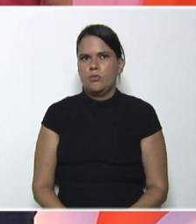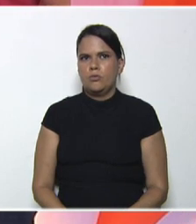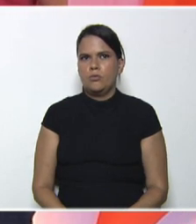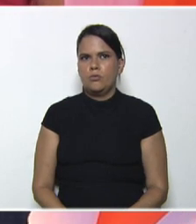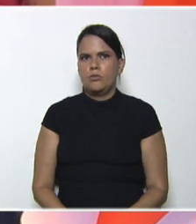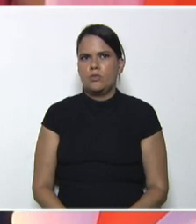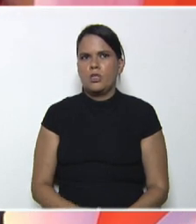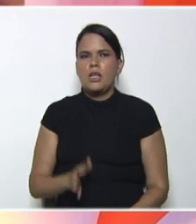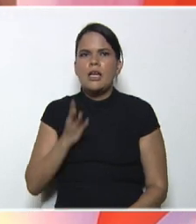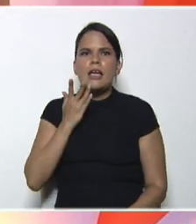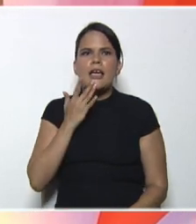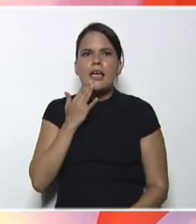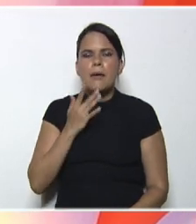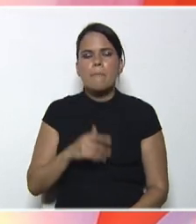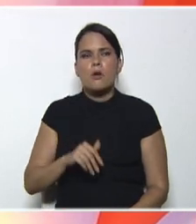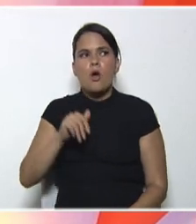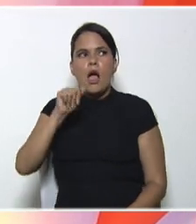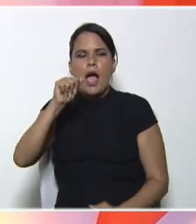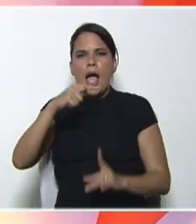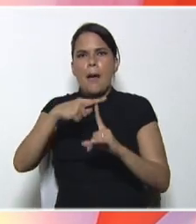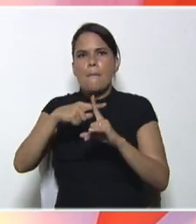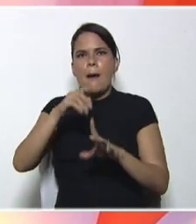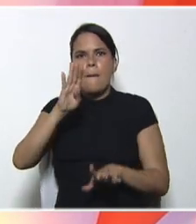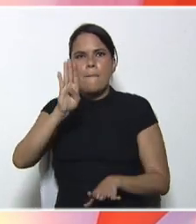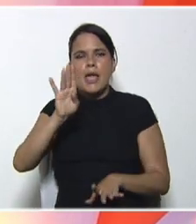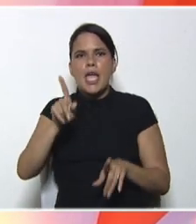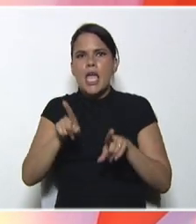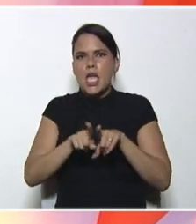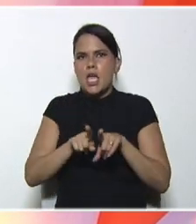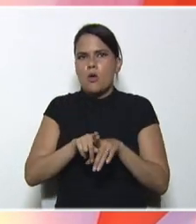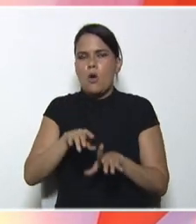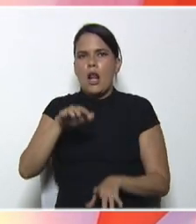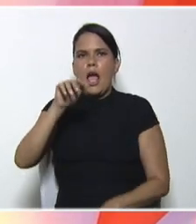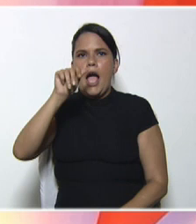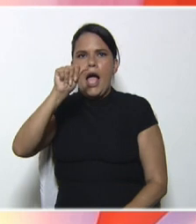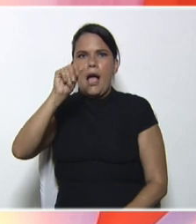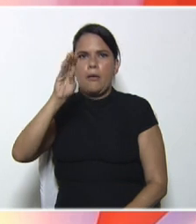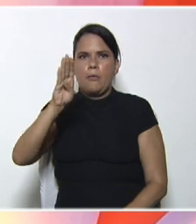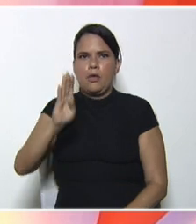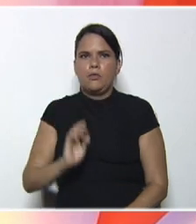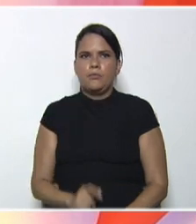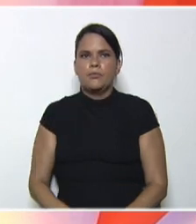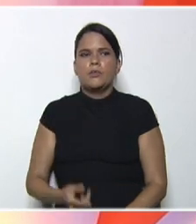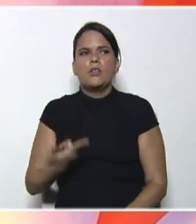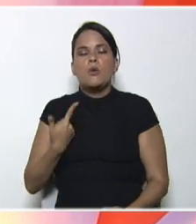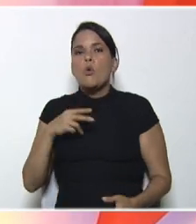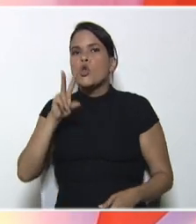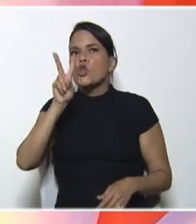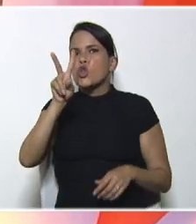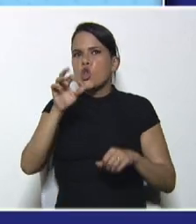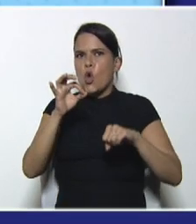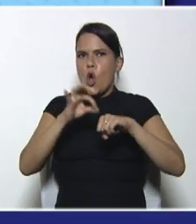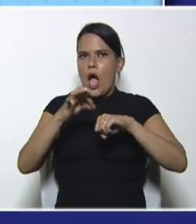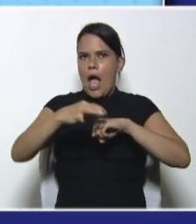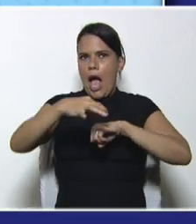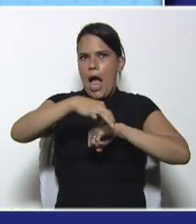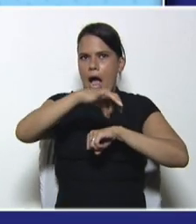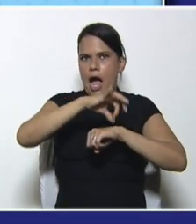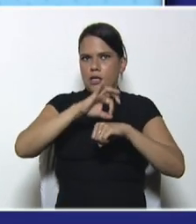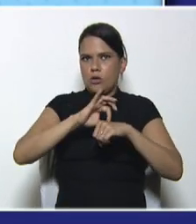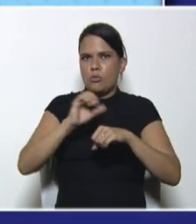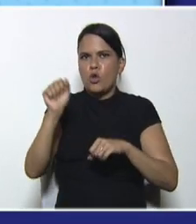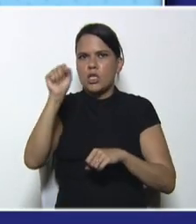Ejemplo, A más B produce AB. En la reacción tenemos dos átomos de sodio que produce